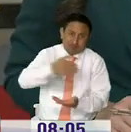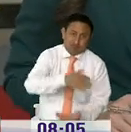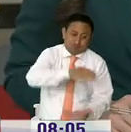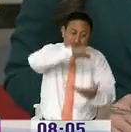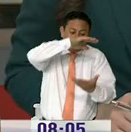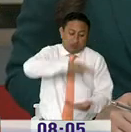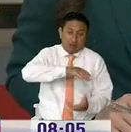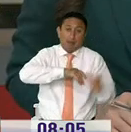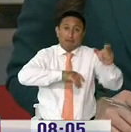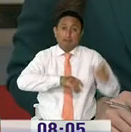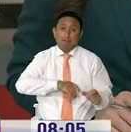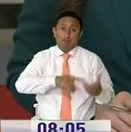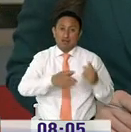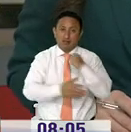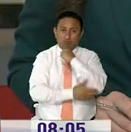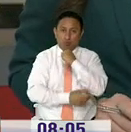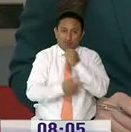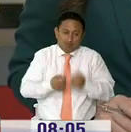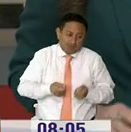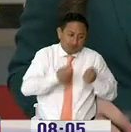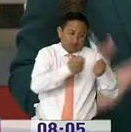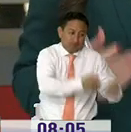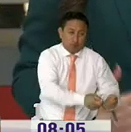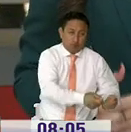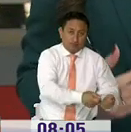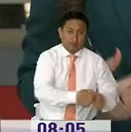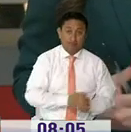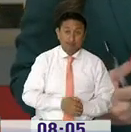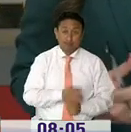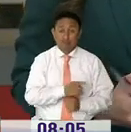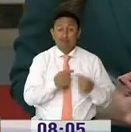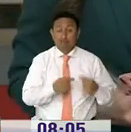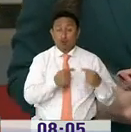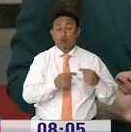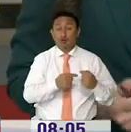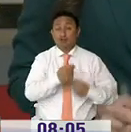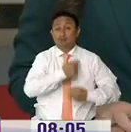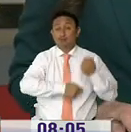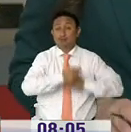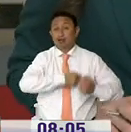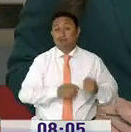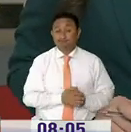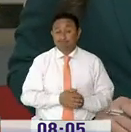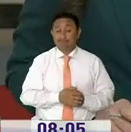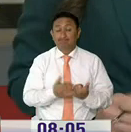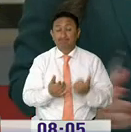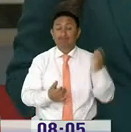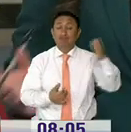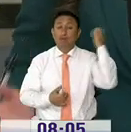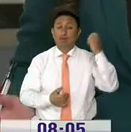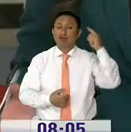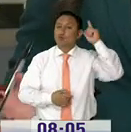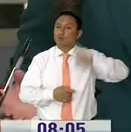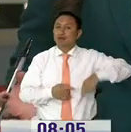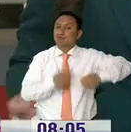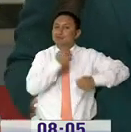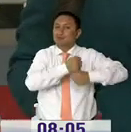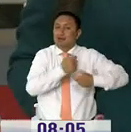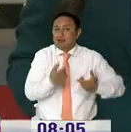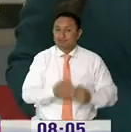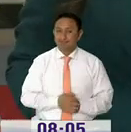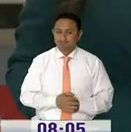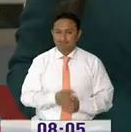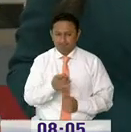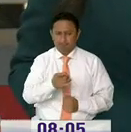vituallas para las personas de escasos recursos económicos que viven el día a día y que debido a la emergencia sanitaria no pueden salir a trabajar.